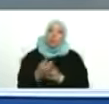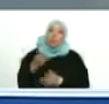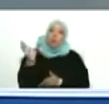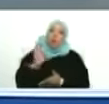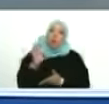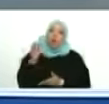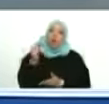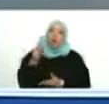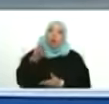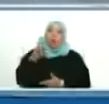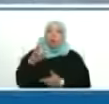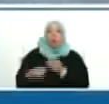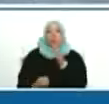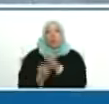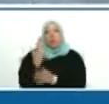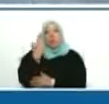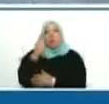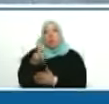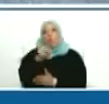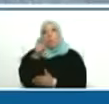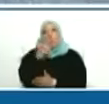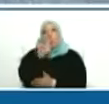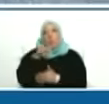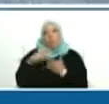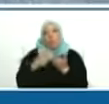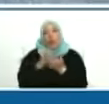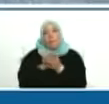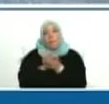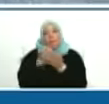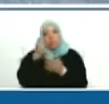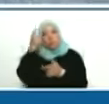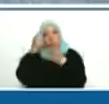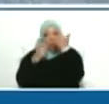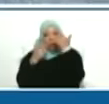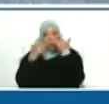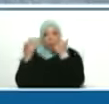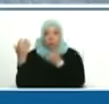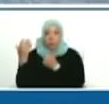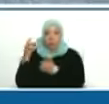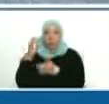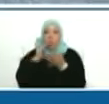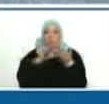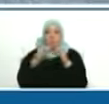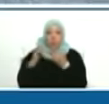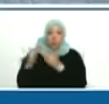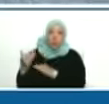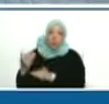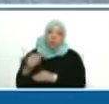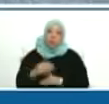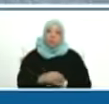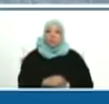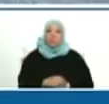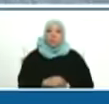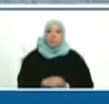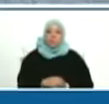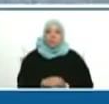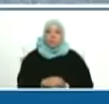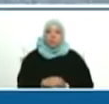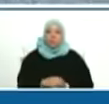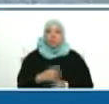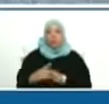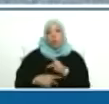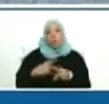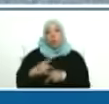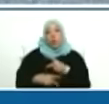Caribia la fundó completica nuestro amado comandante Hugo Chávez. Allá está la comunidad de Ciudad Caribia, porque vamos a